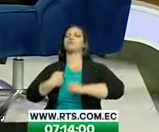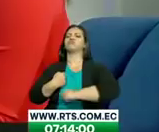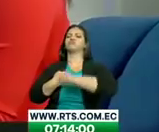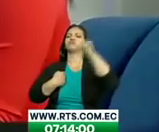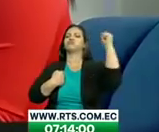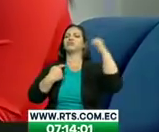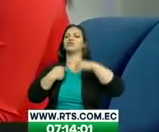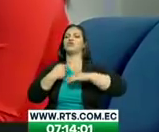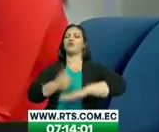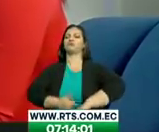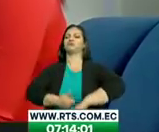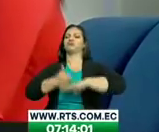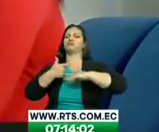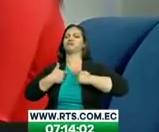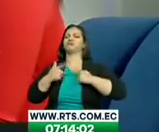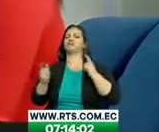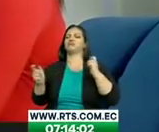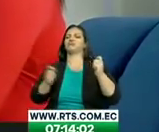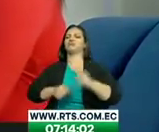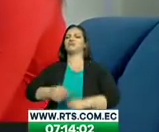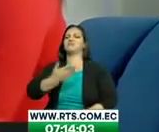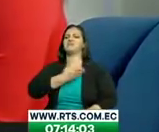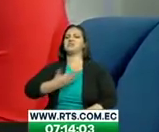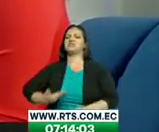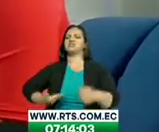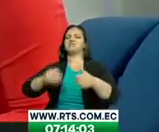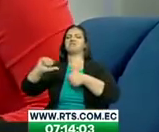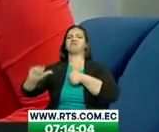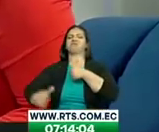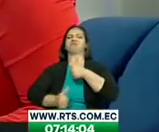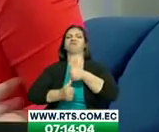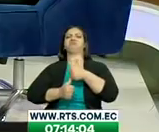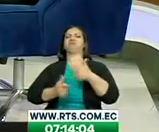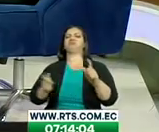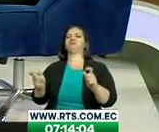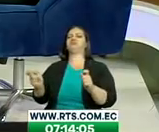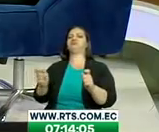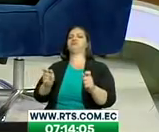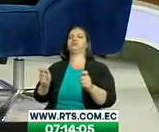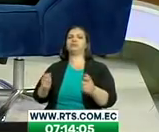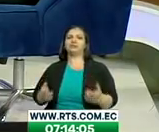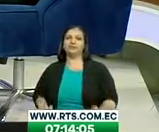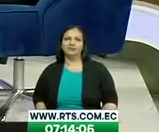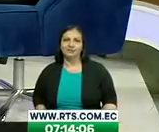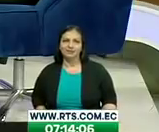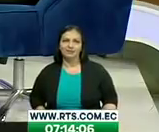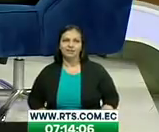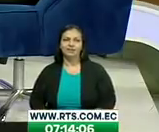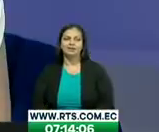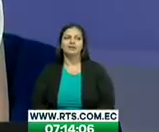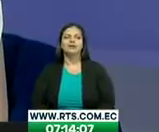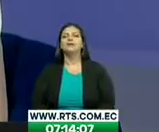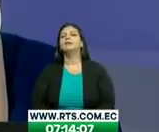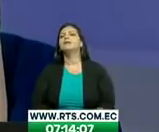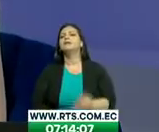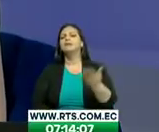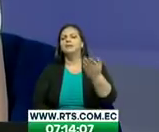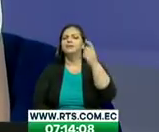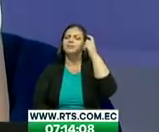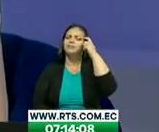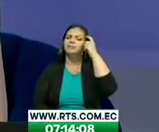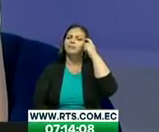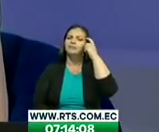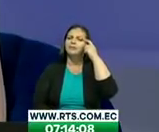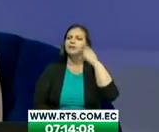este momento el movimiento indígena ecuatoriano que tiene como el brazo político a Pachacuti? Es lo que yo digo, hay que